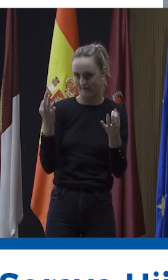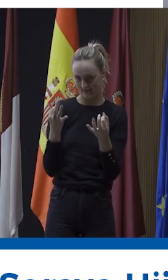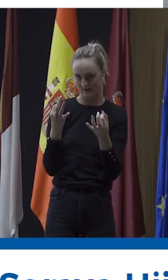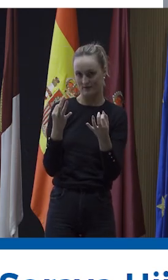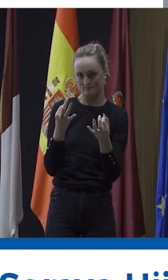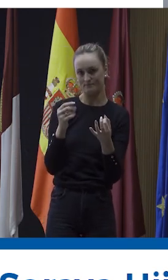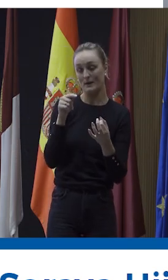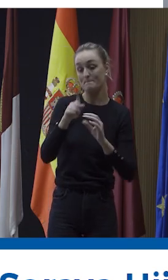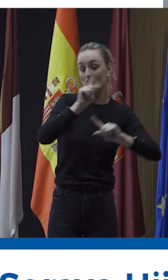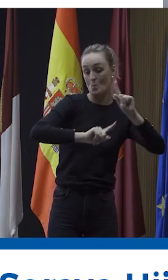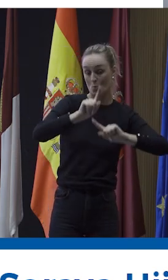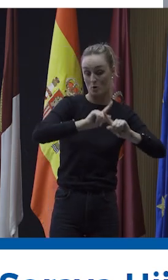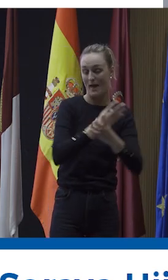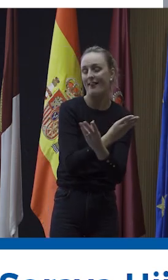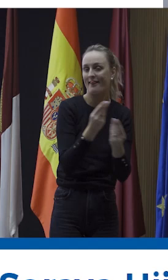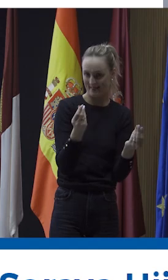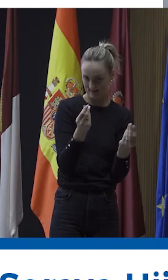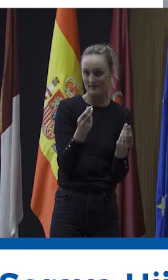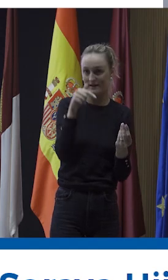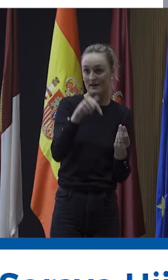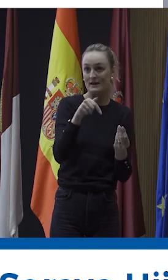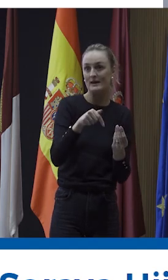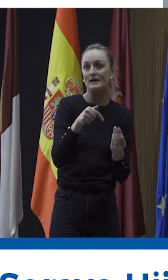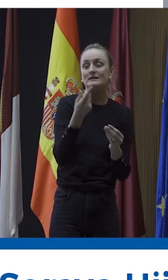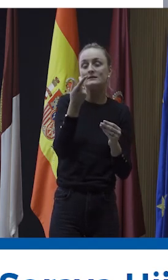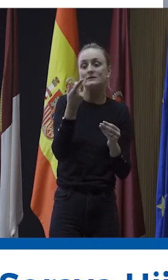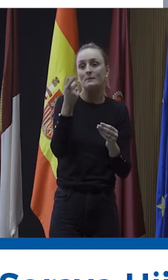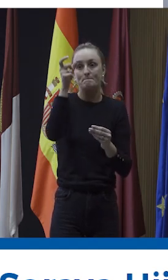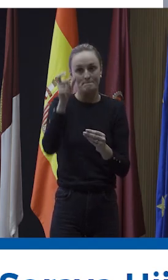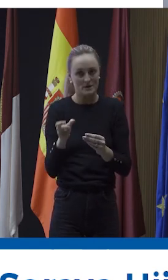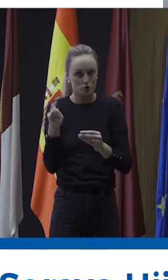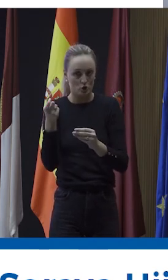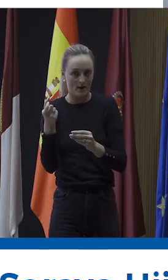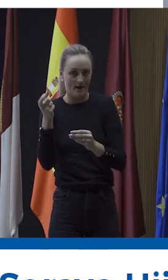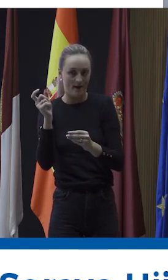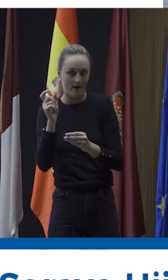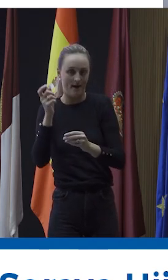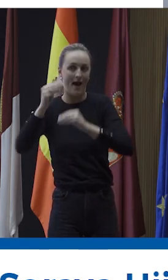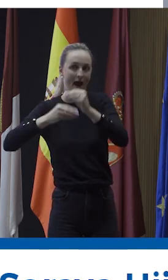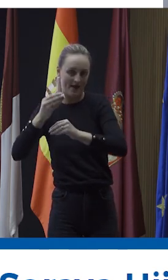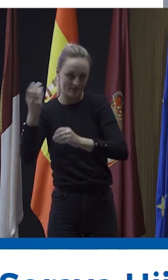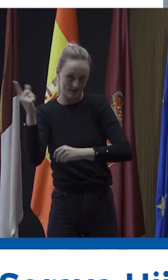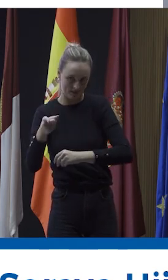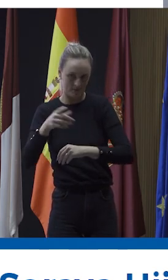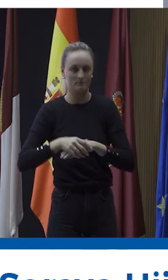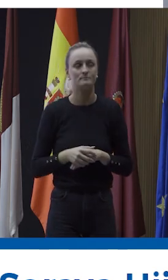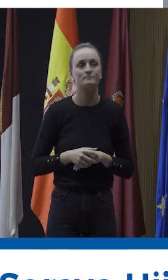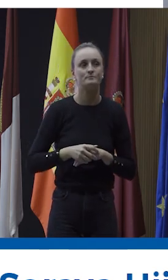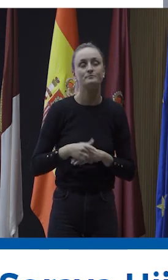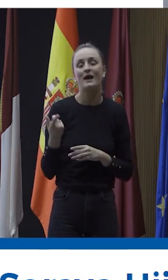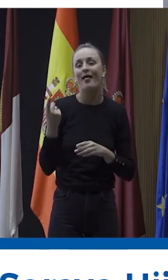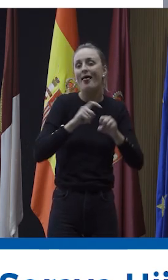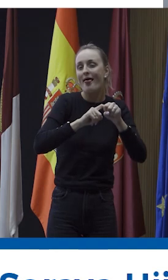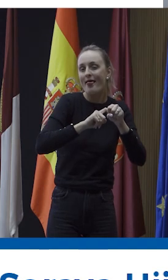solventar este problema, ¿vale? Es lo que deben de realizar los pacientes. Tenemos una serie de clasificaciones de